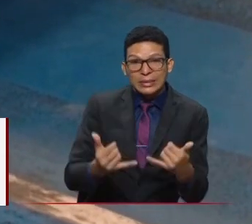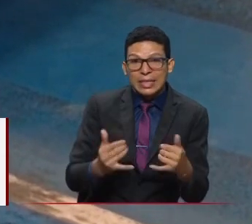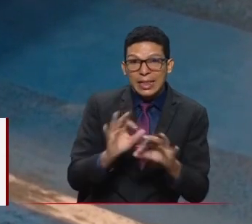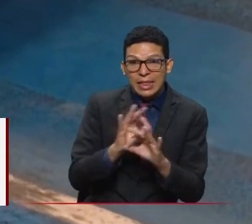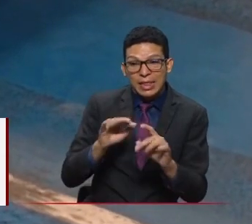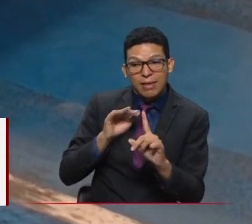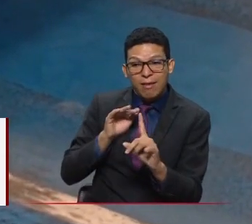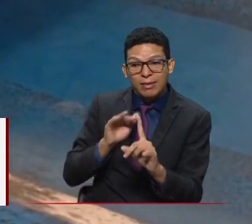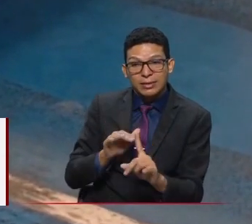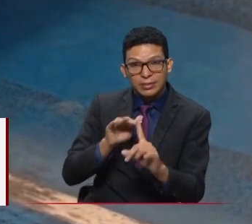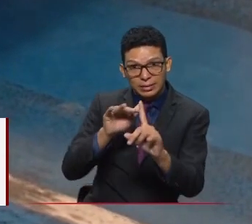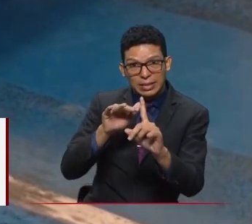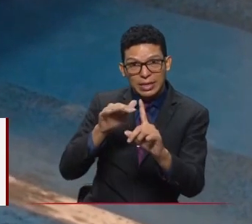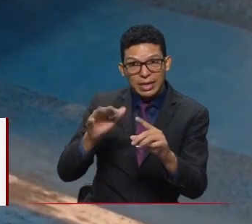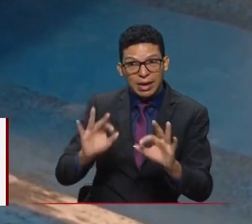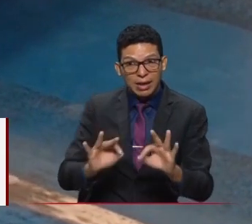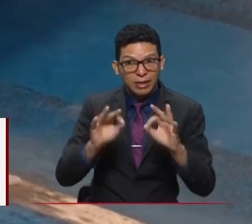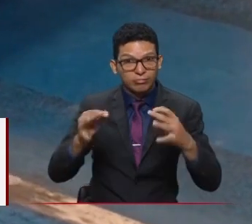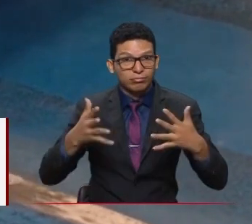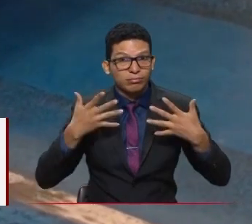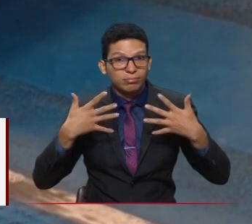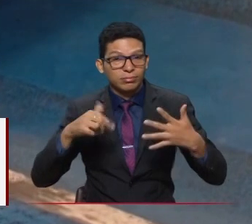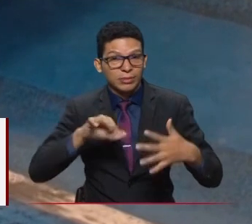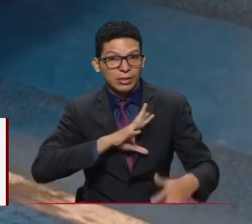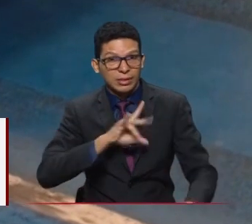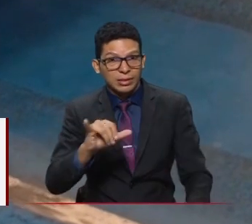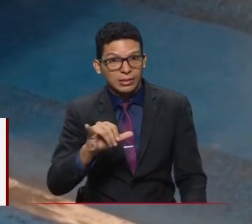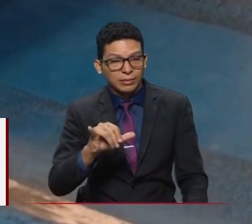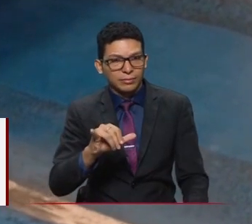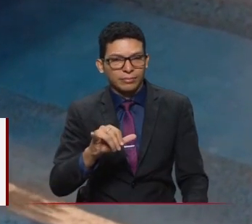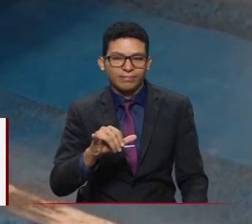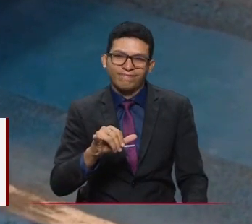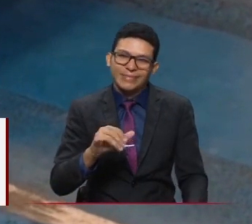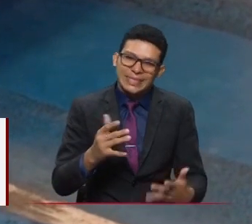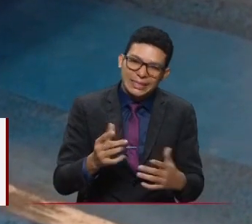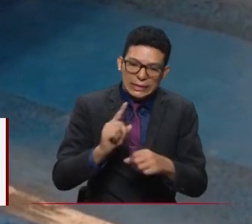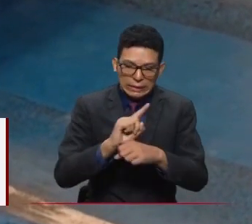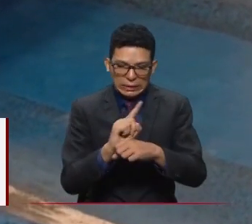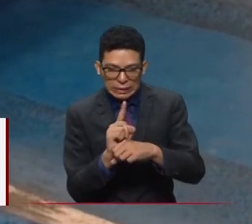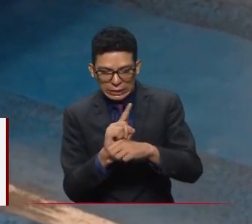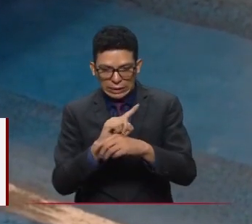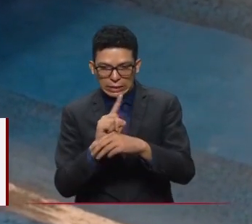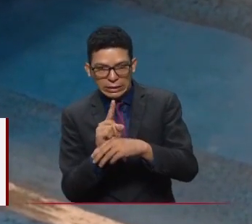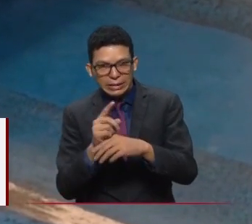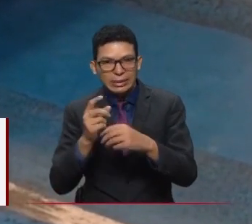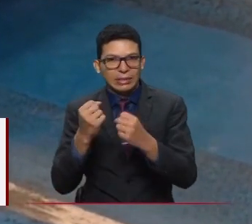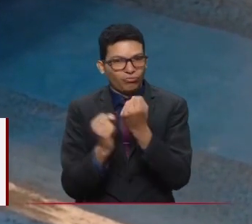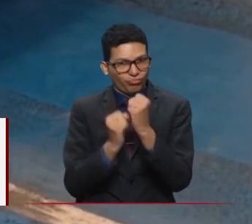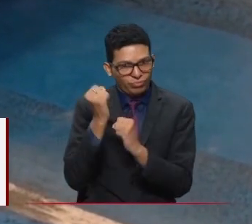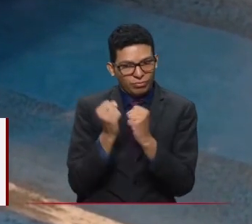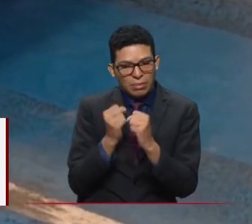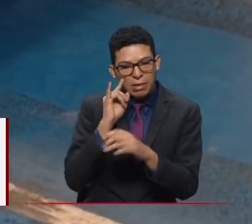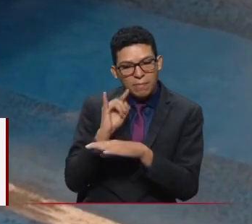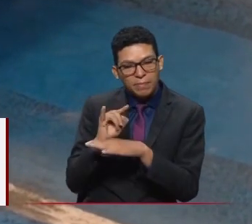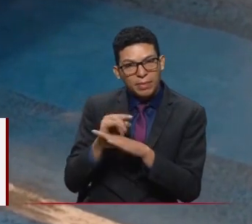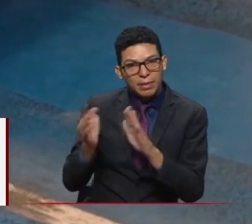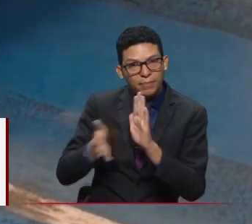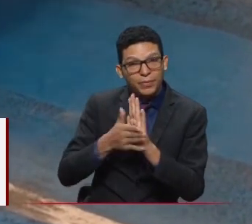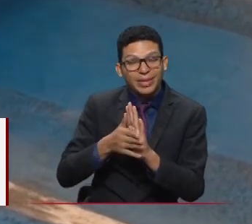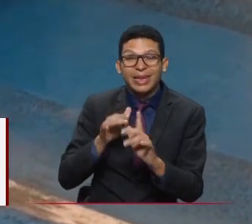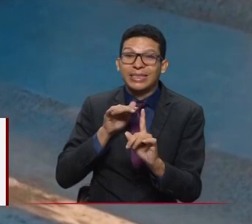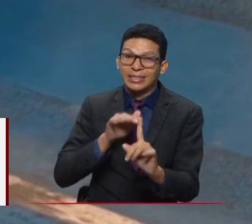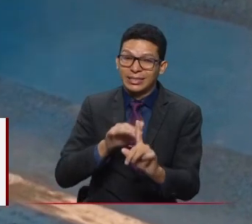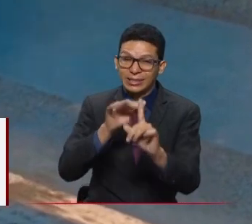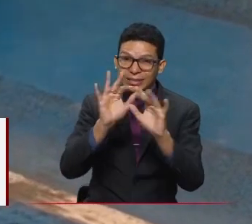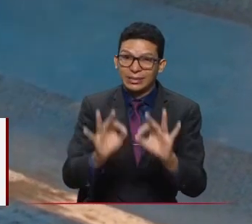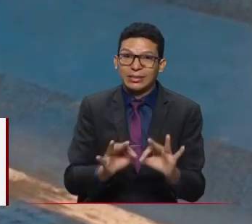incide directamente en la calidad del aire que respiramos en Cali? No calibrar los equipos y no revisar y hacer las verificaciones inciden en la calidad